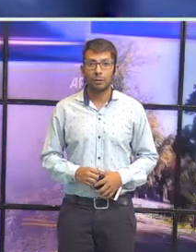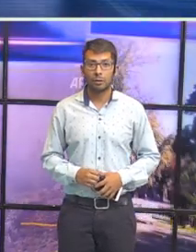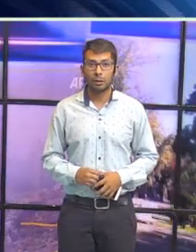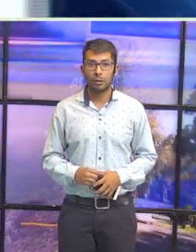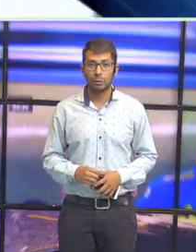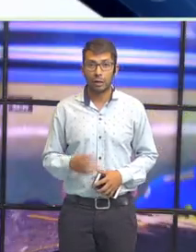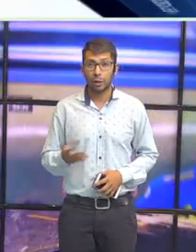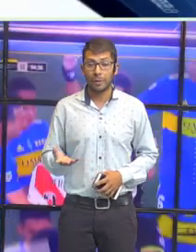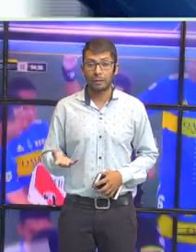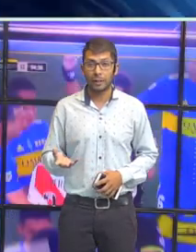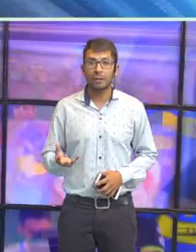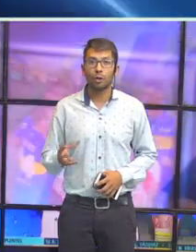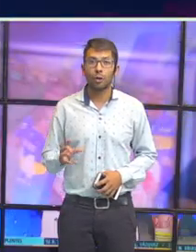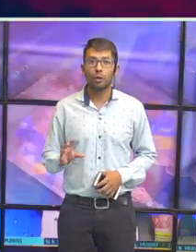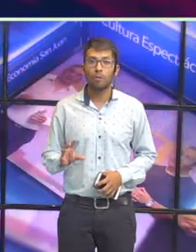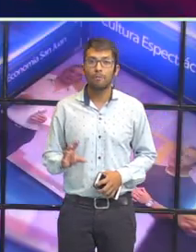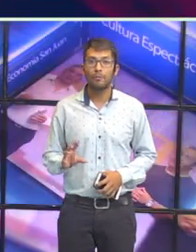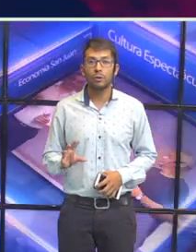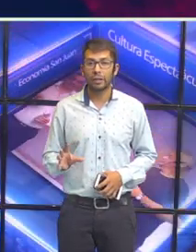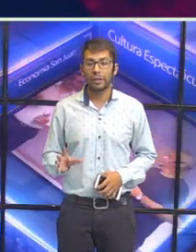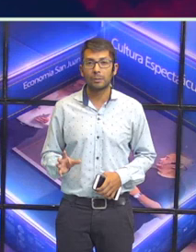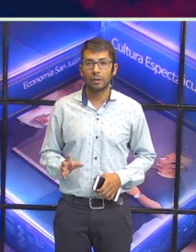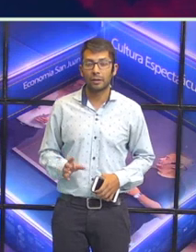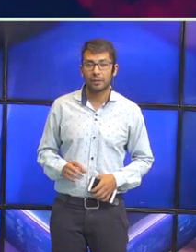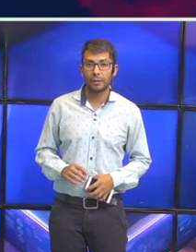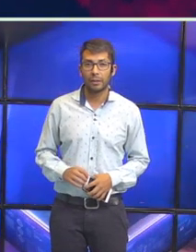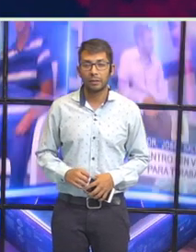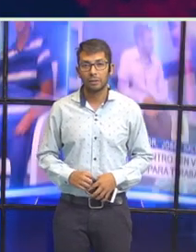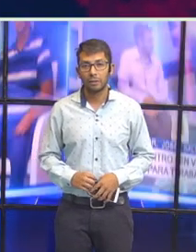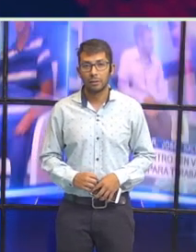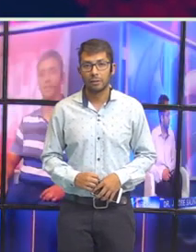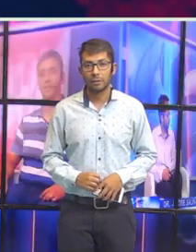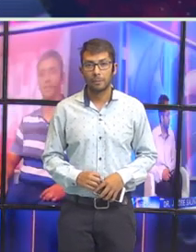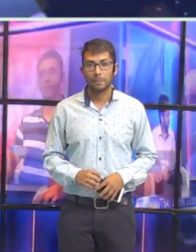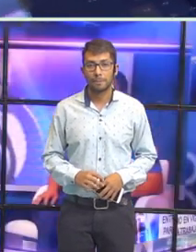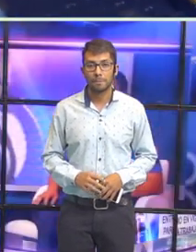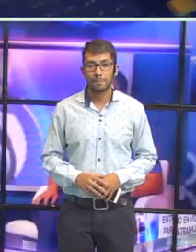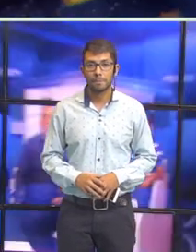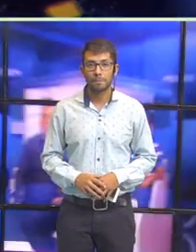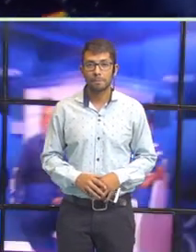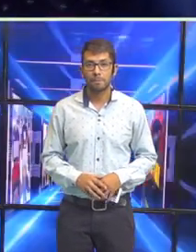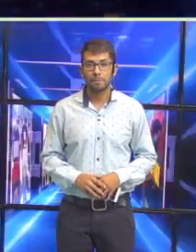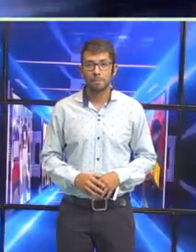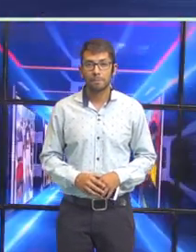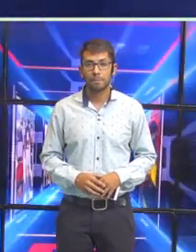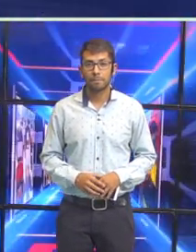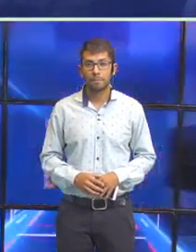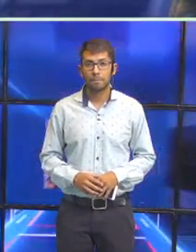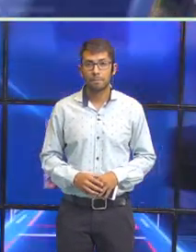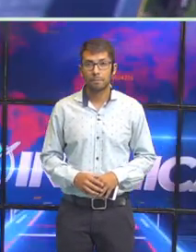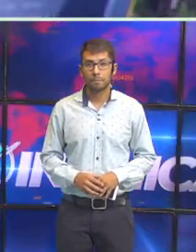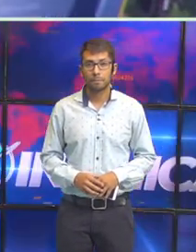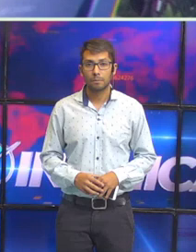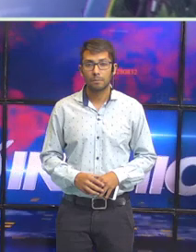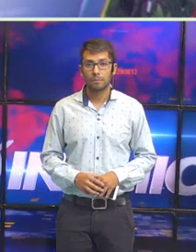convenios colectivos de trabajo de paritarias o no cree que se pueda dar de esa manera No si se establece por algún decreto